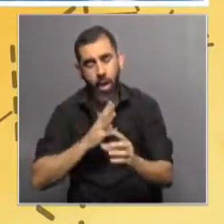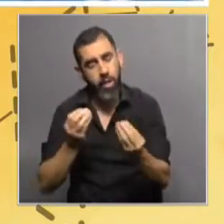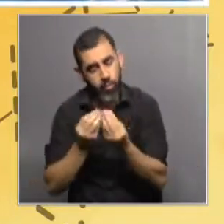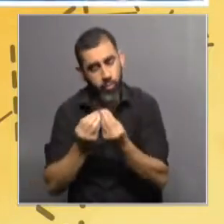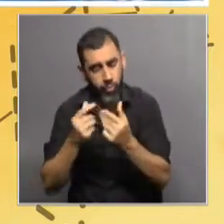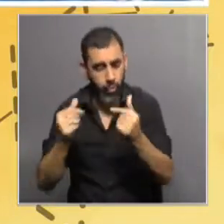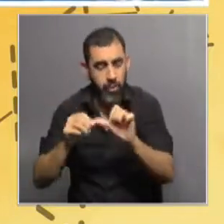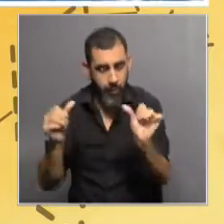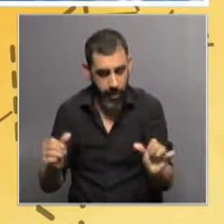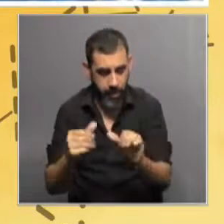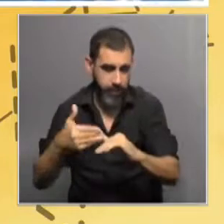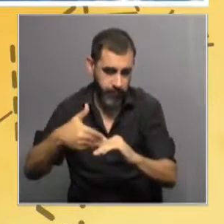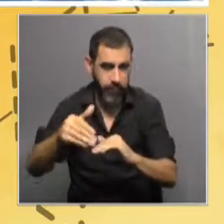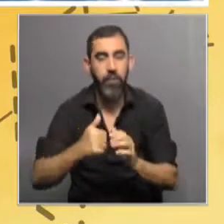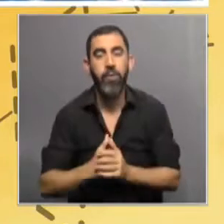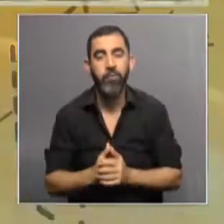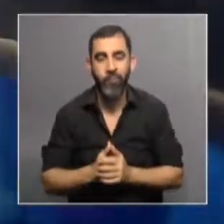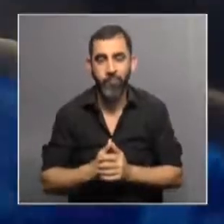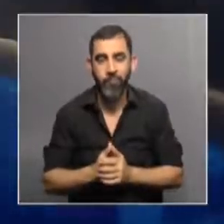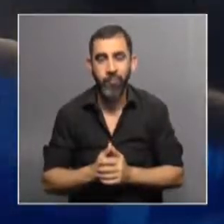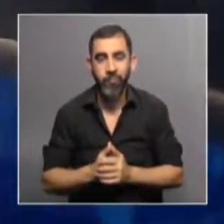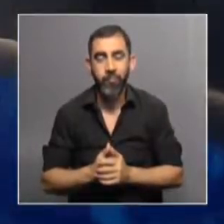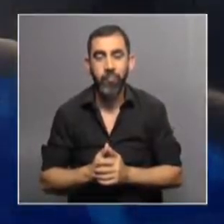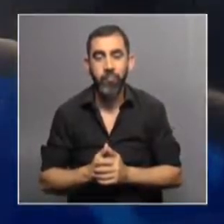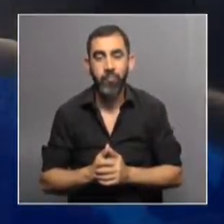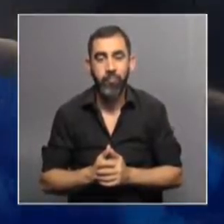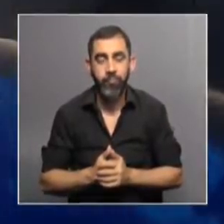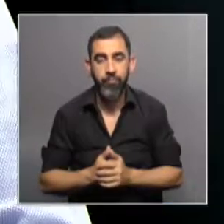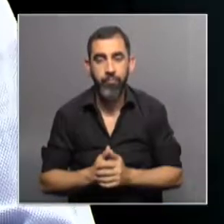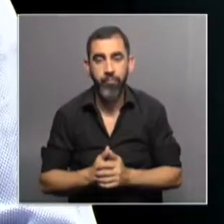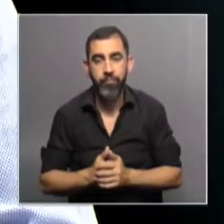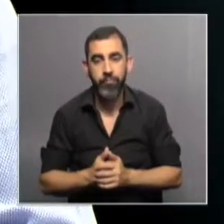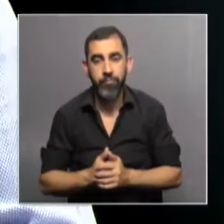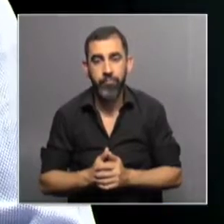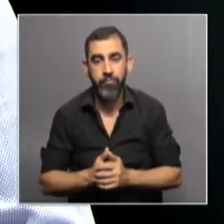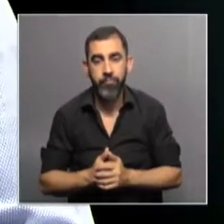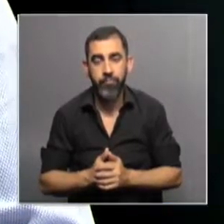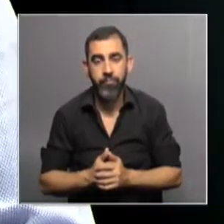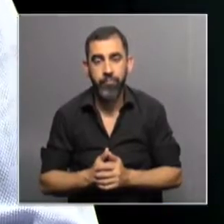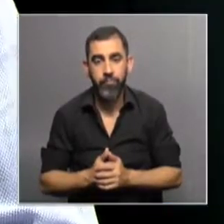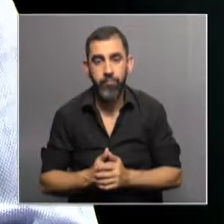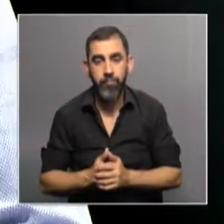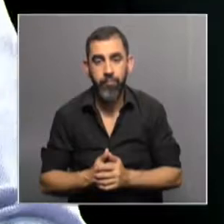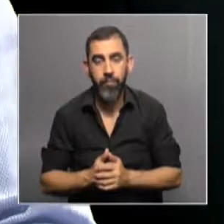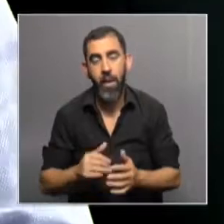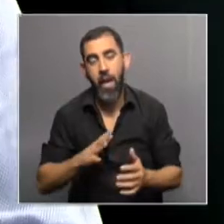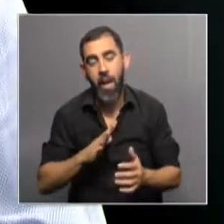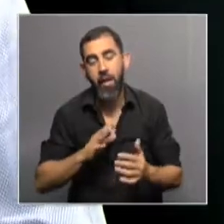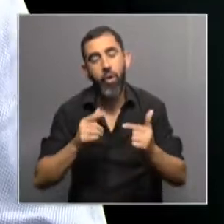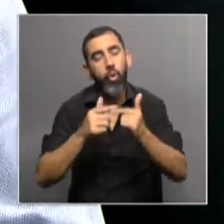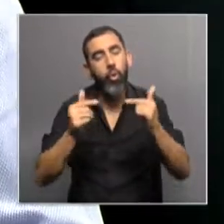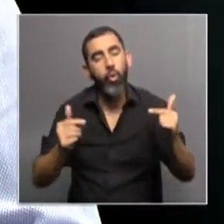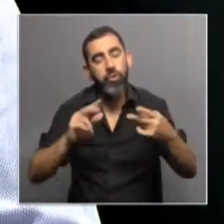recorrido para hacer. Hay, a ver, perfiles propios o, a ver, pistas